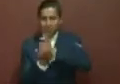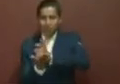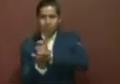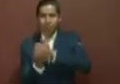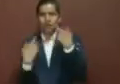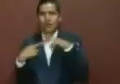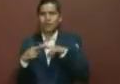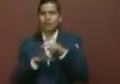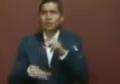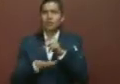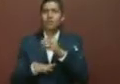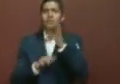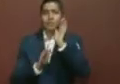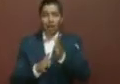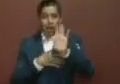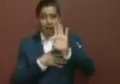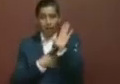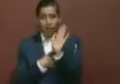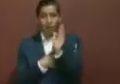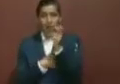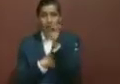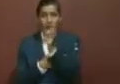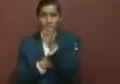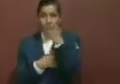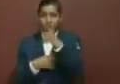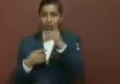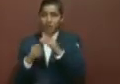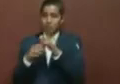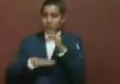hubo algún compromiso ya de este banco.